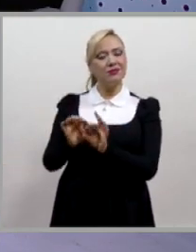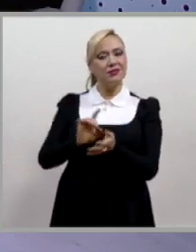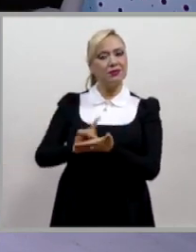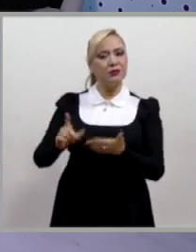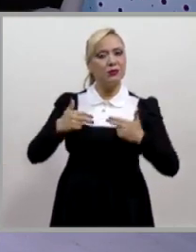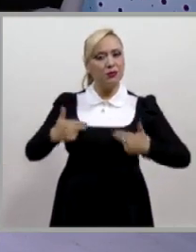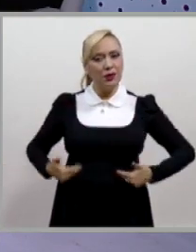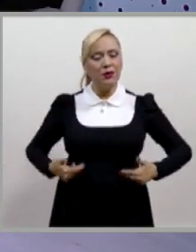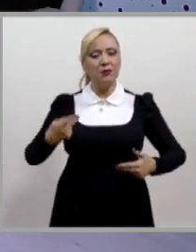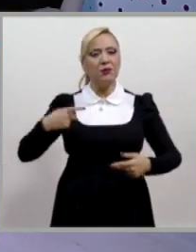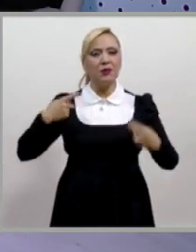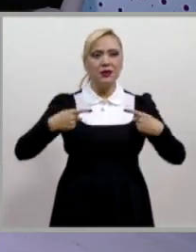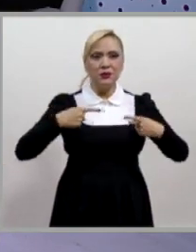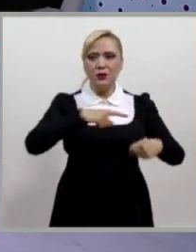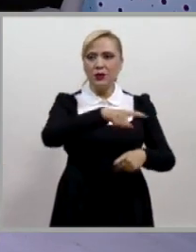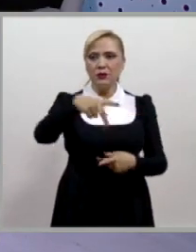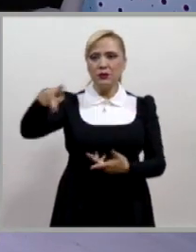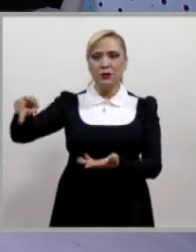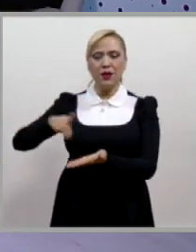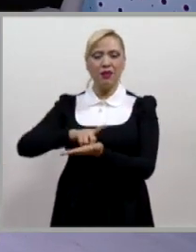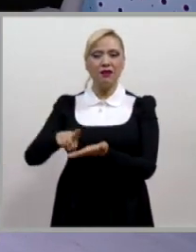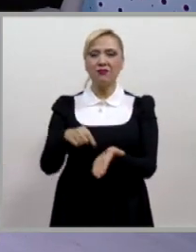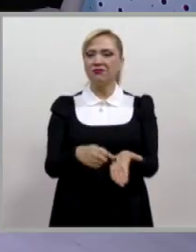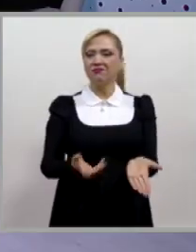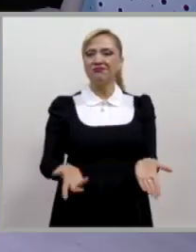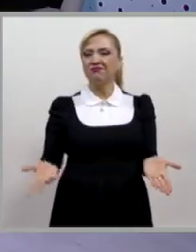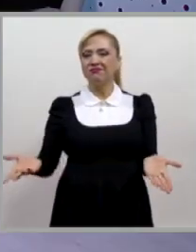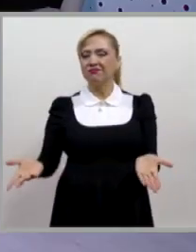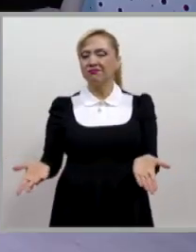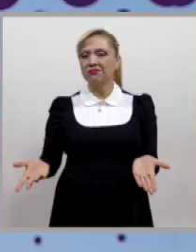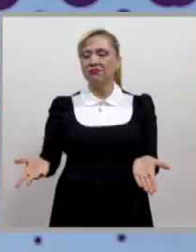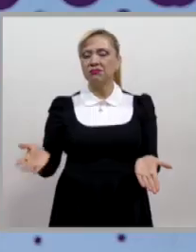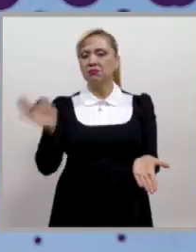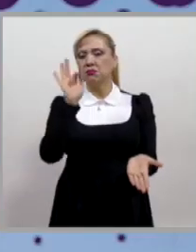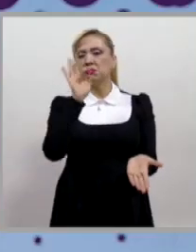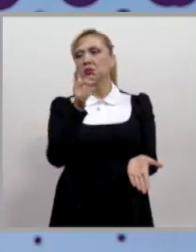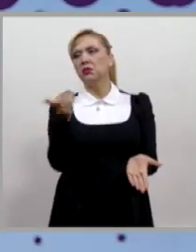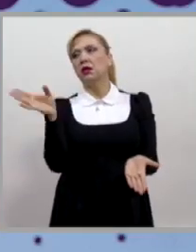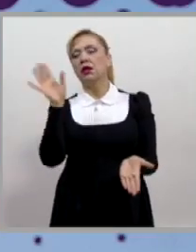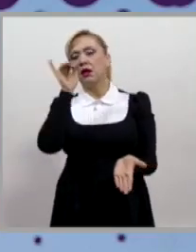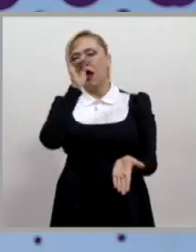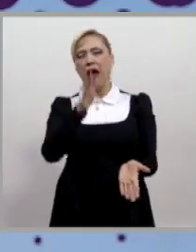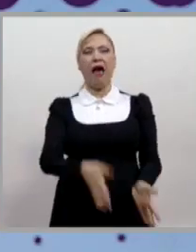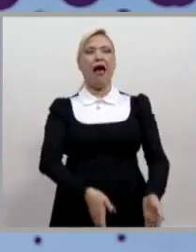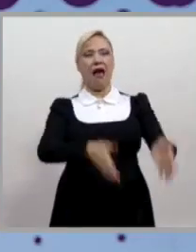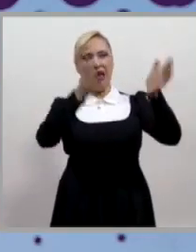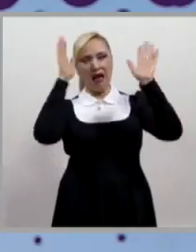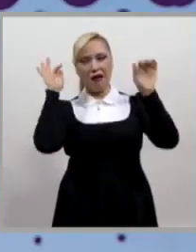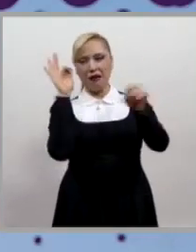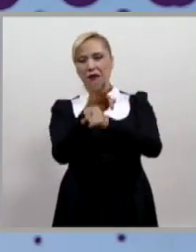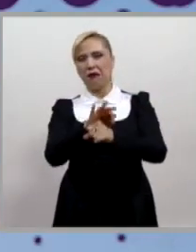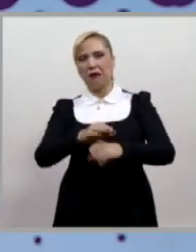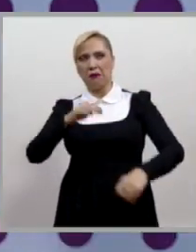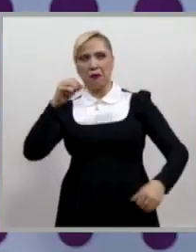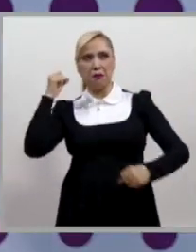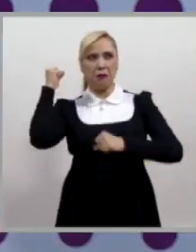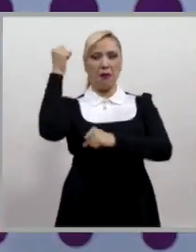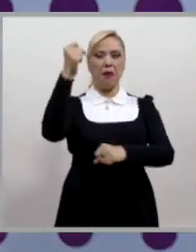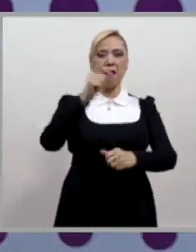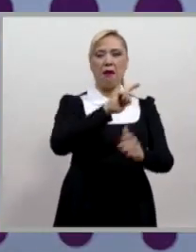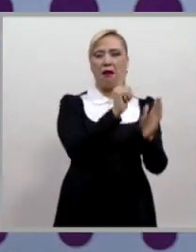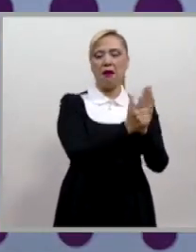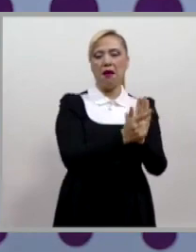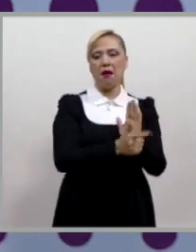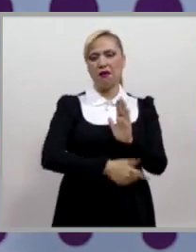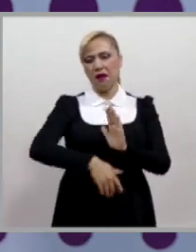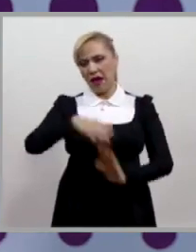los derechos sociales en general. Y ahí hay quien puede objetar y decir, bueno, es que eso es un caso de activismo judicial, eso no lo deben de hacer los jueces, porque mejor